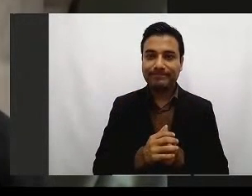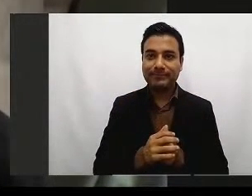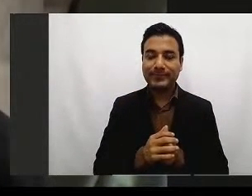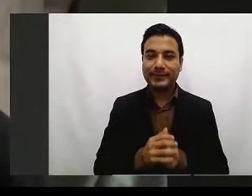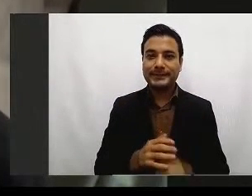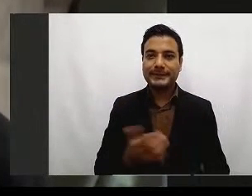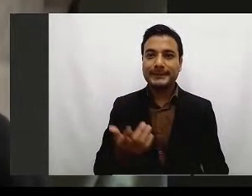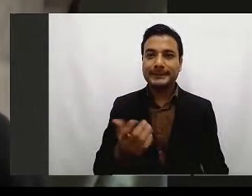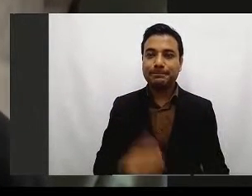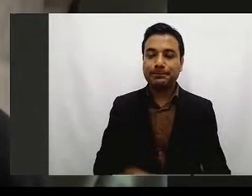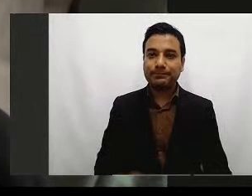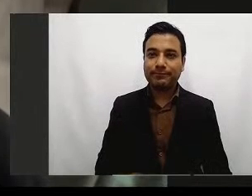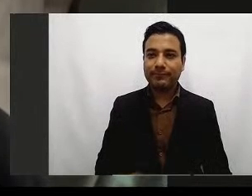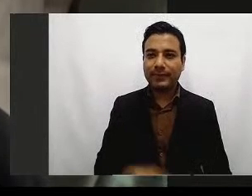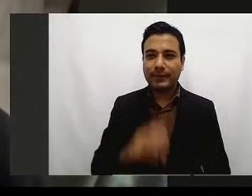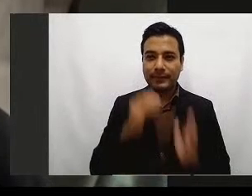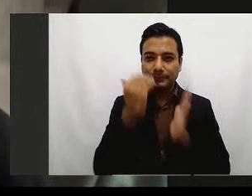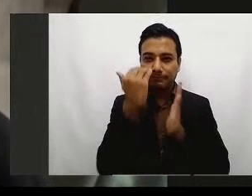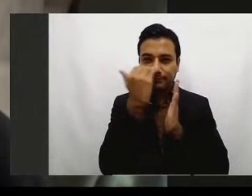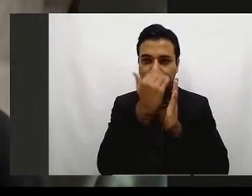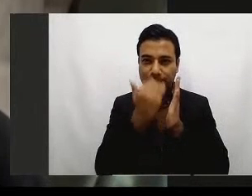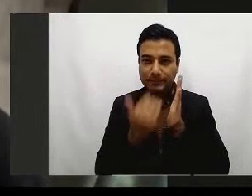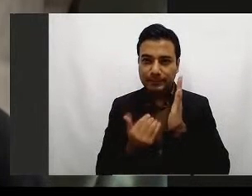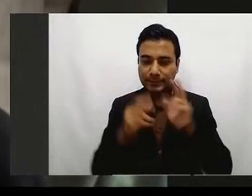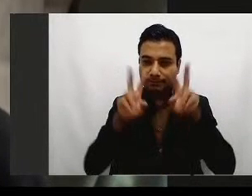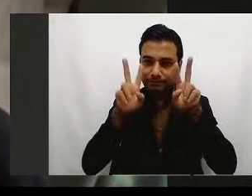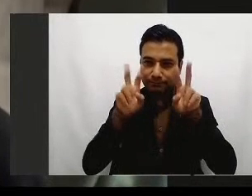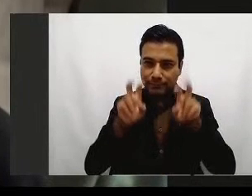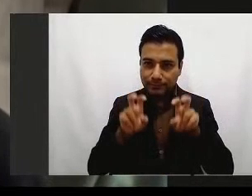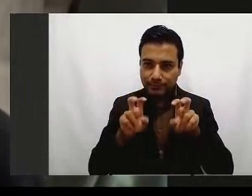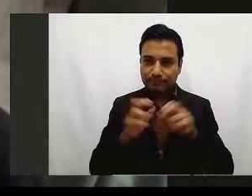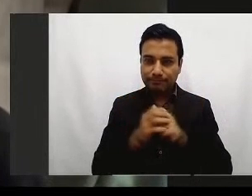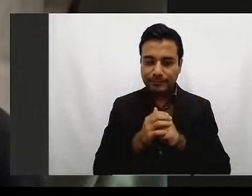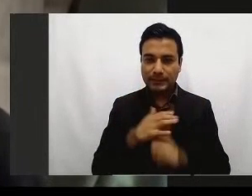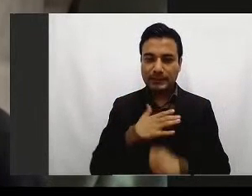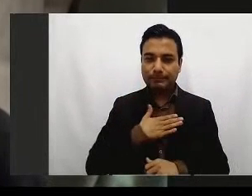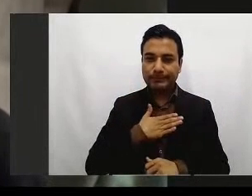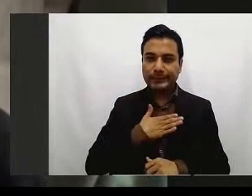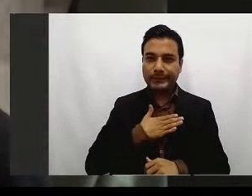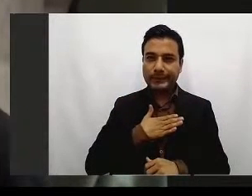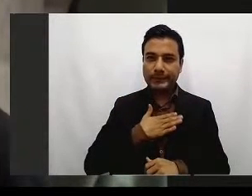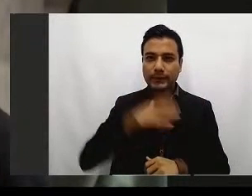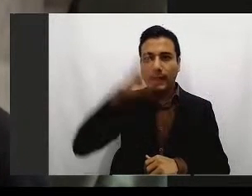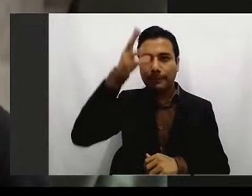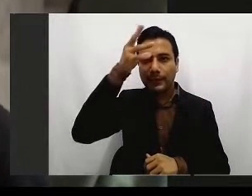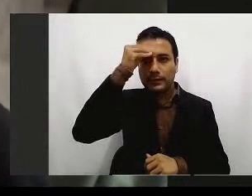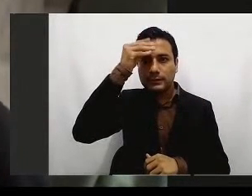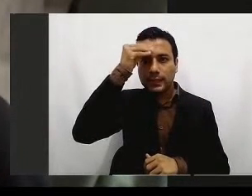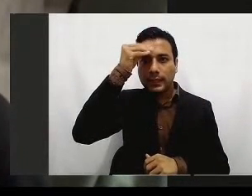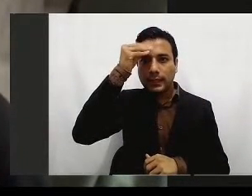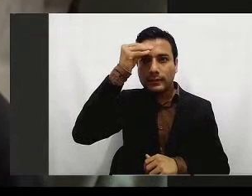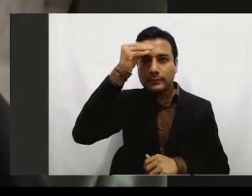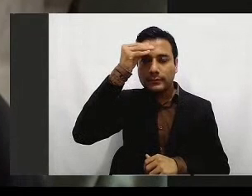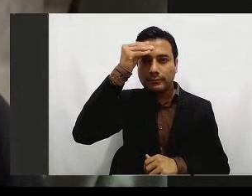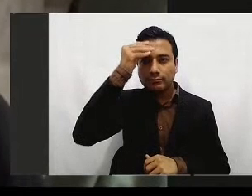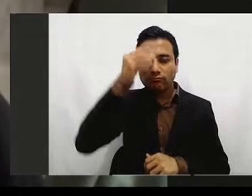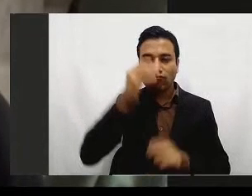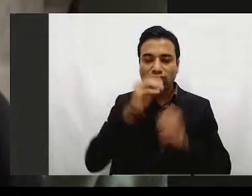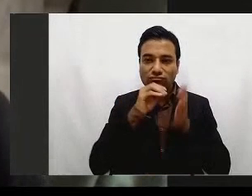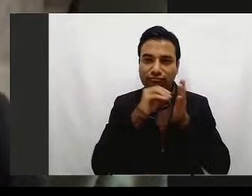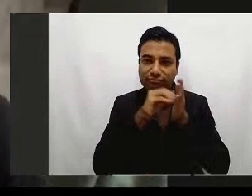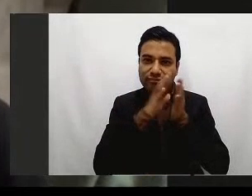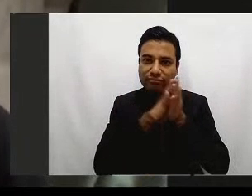estamos desarrollando, que documenta nuestros aprendizajes en la facilitación de este